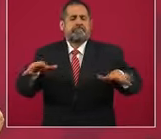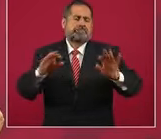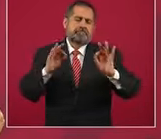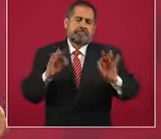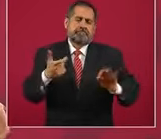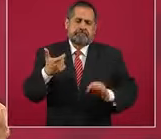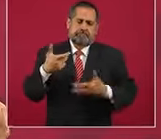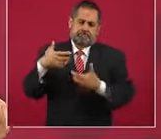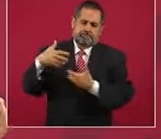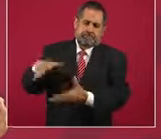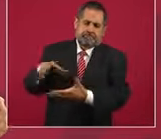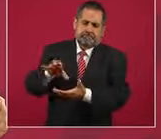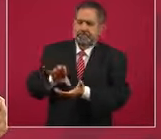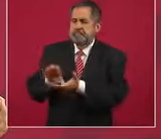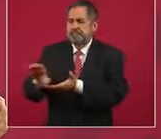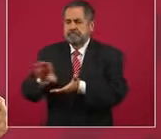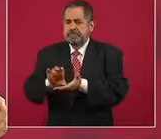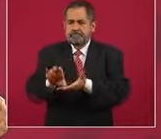Ya